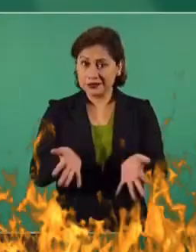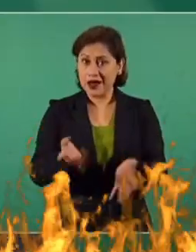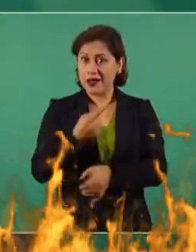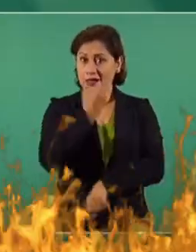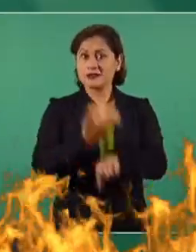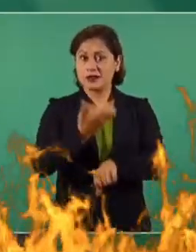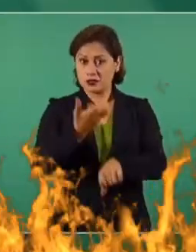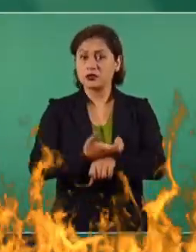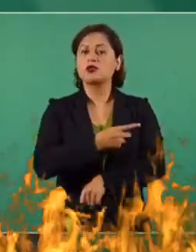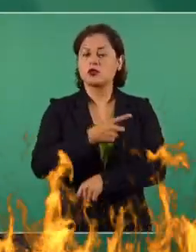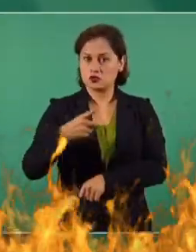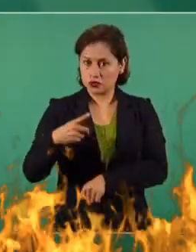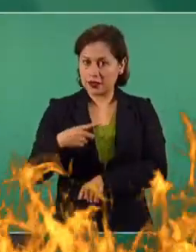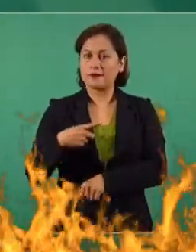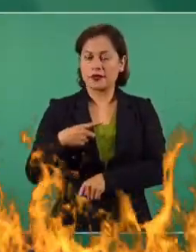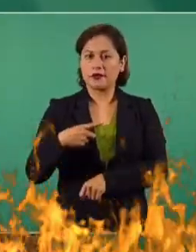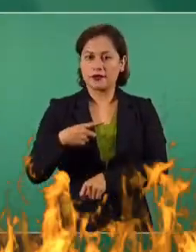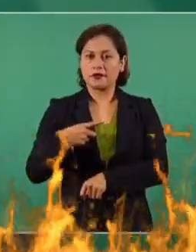la decisión de apoyar